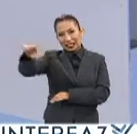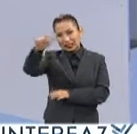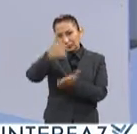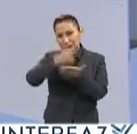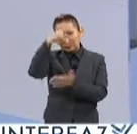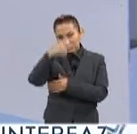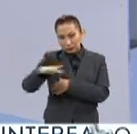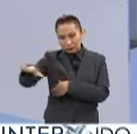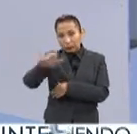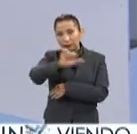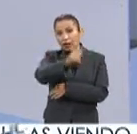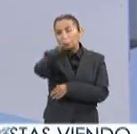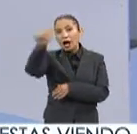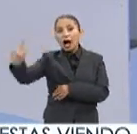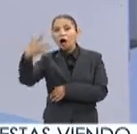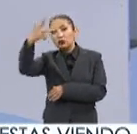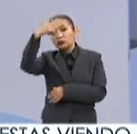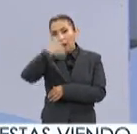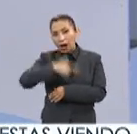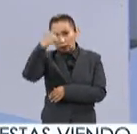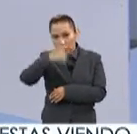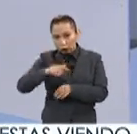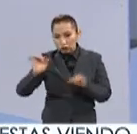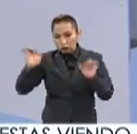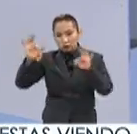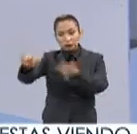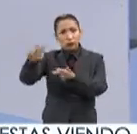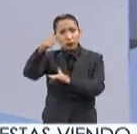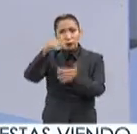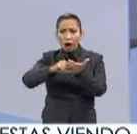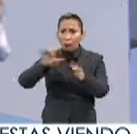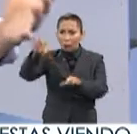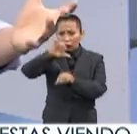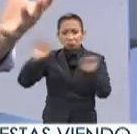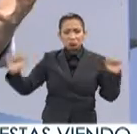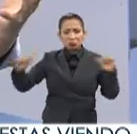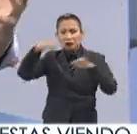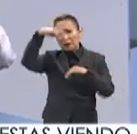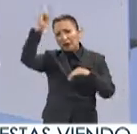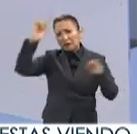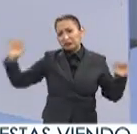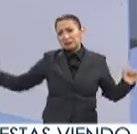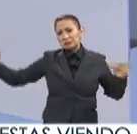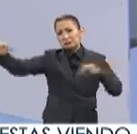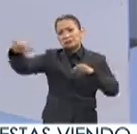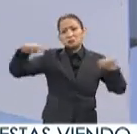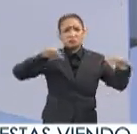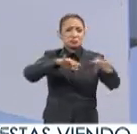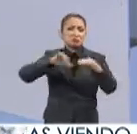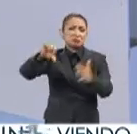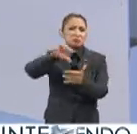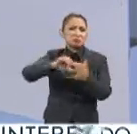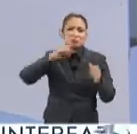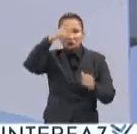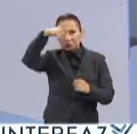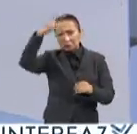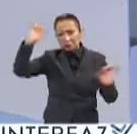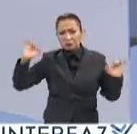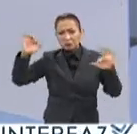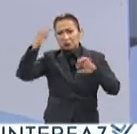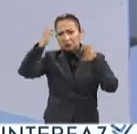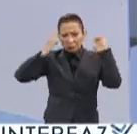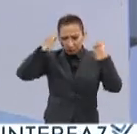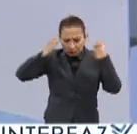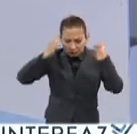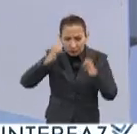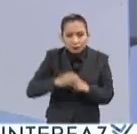de México, de 11 a 20 horas, es un recinto muy céntrico que es muy amigable con todos para que puedan llegar a la exposición.